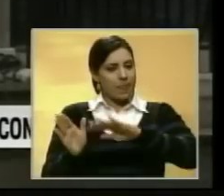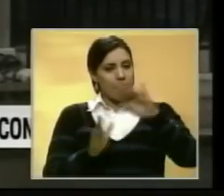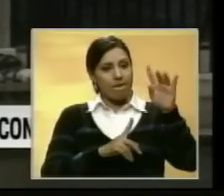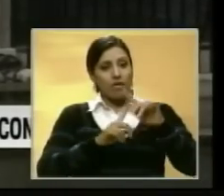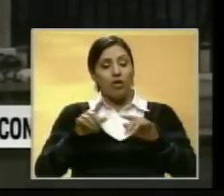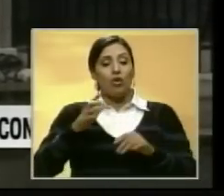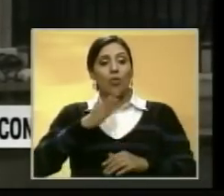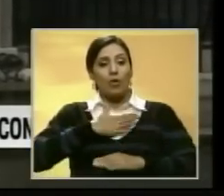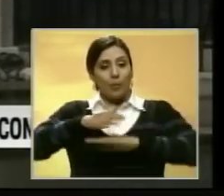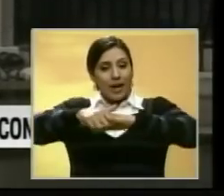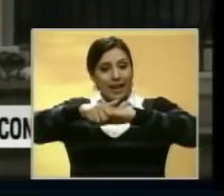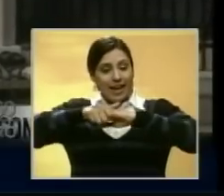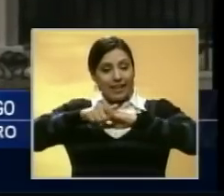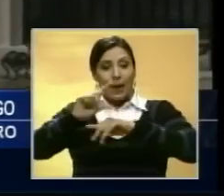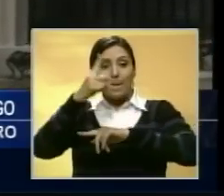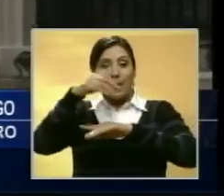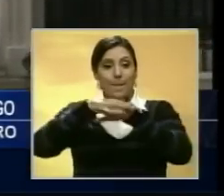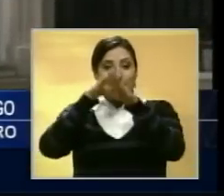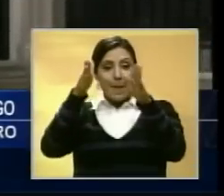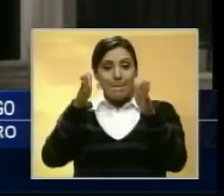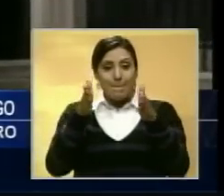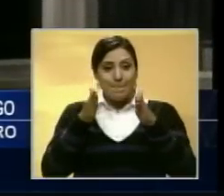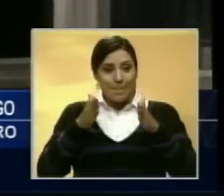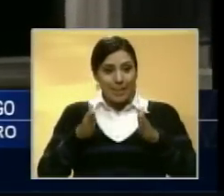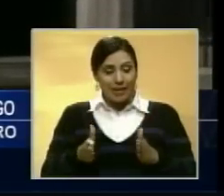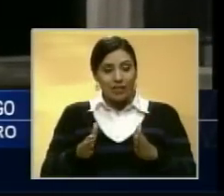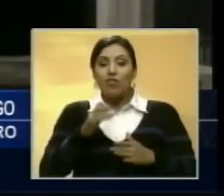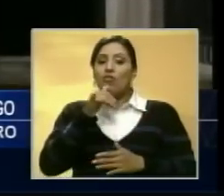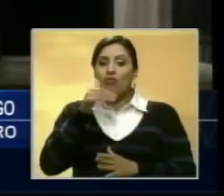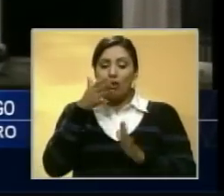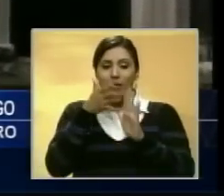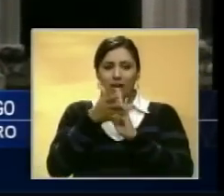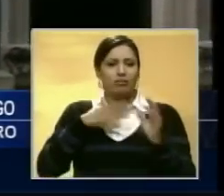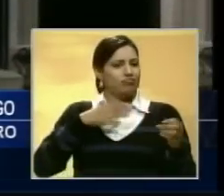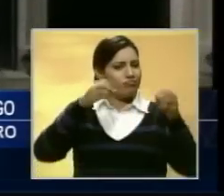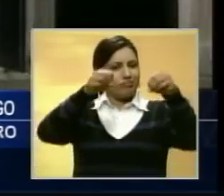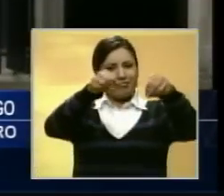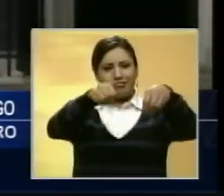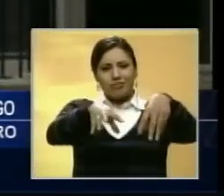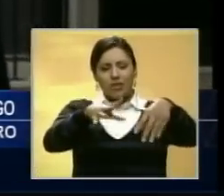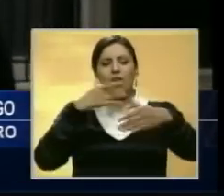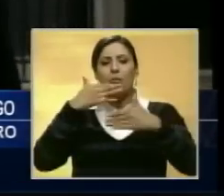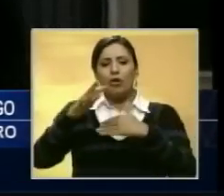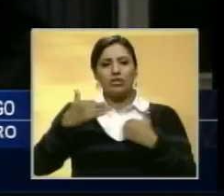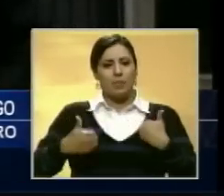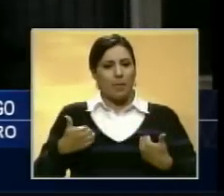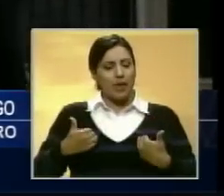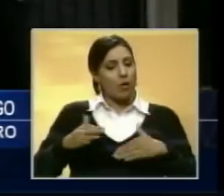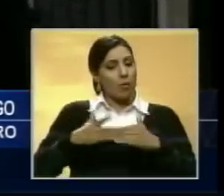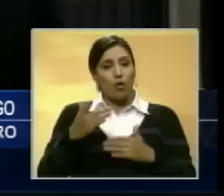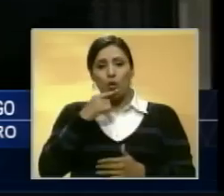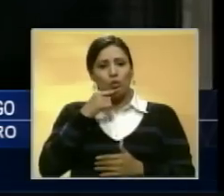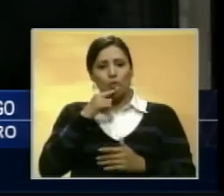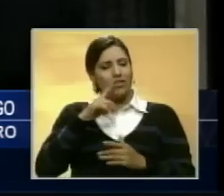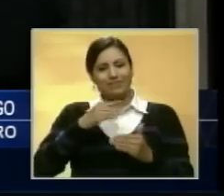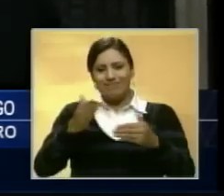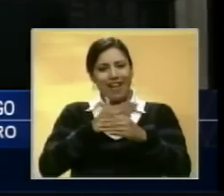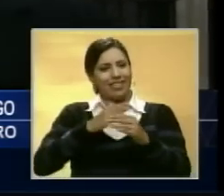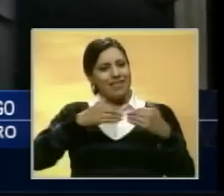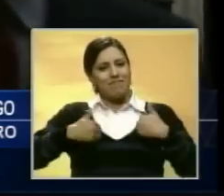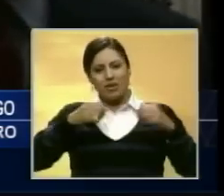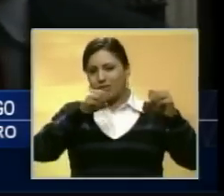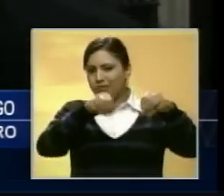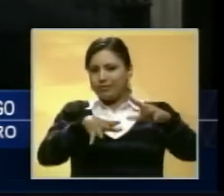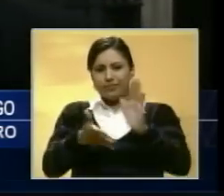El Reino Unido, el primer ministro David Cameron informó que renunciará a su cargo el próximo miércoles y no en octubre como lo tenía